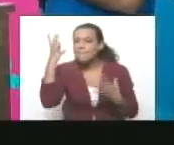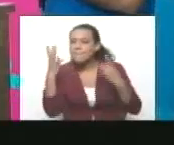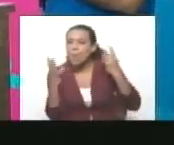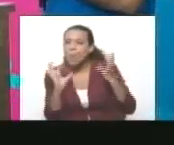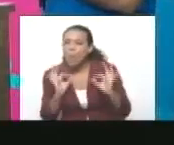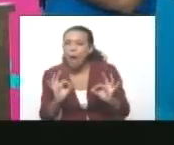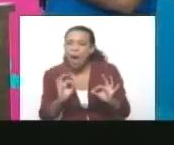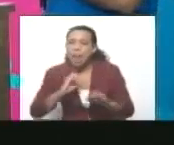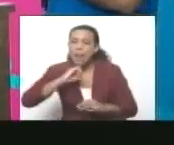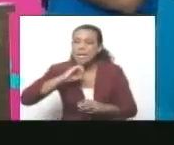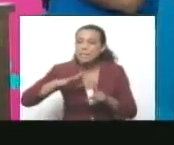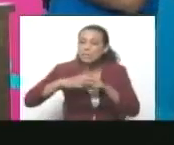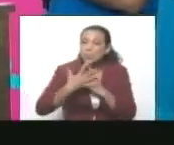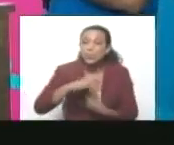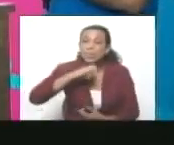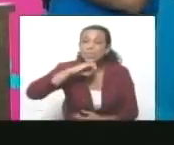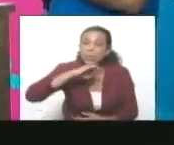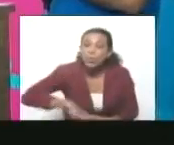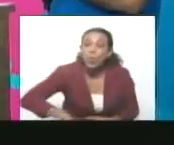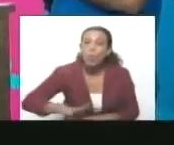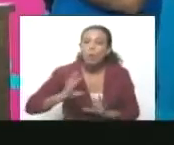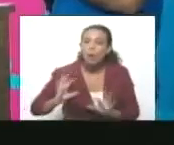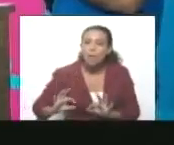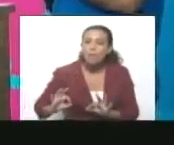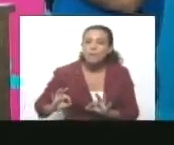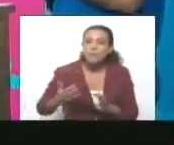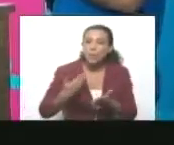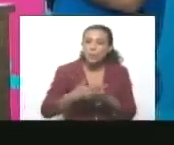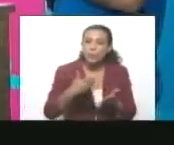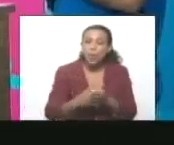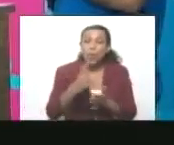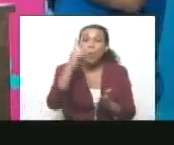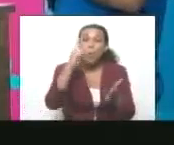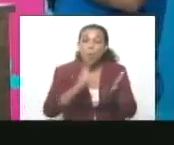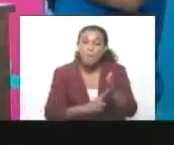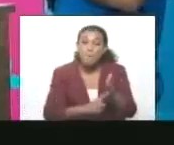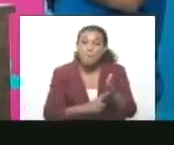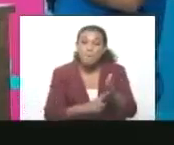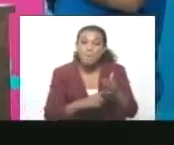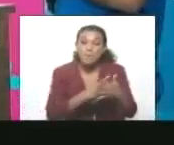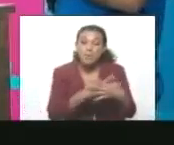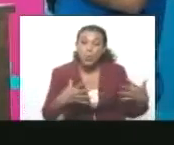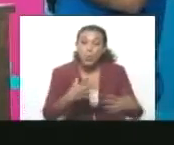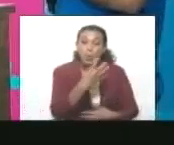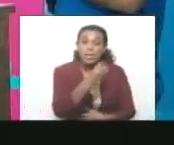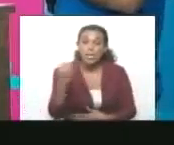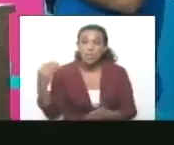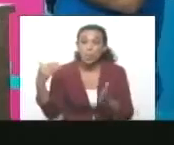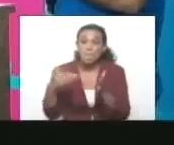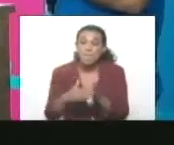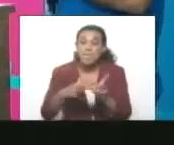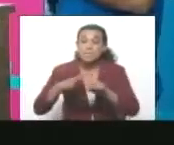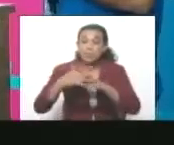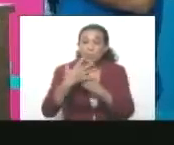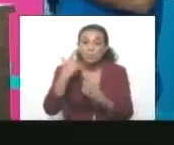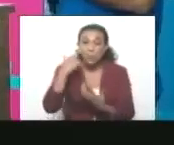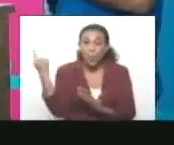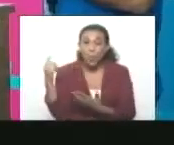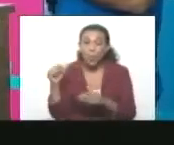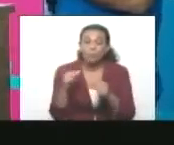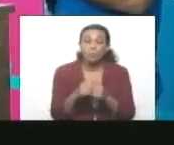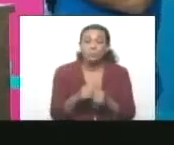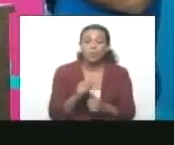bien marcados. Los hitos, aquí está el hito 1.500.000. Caso atendido en el